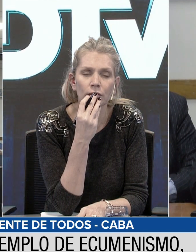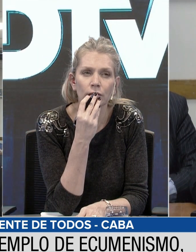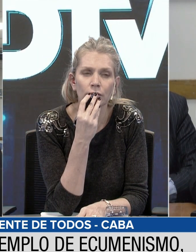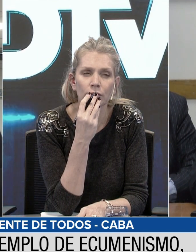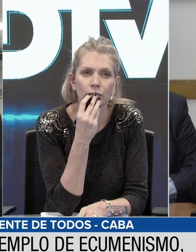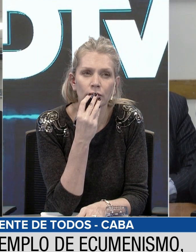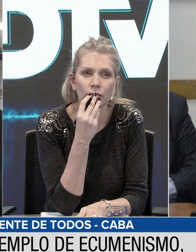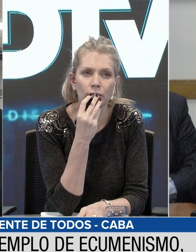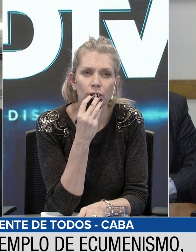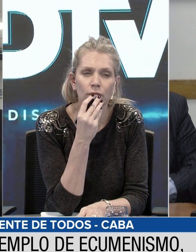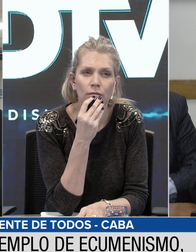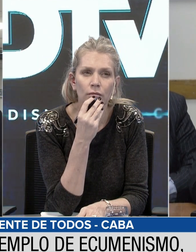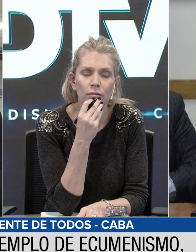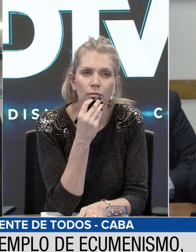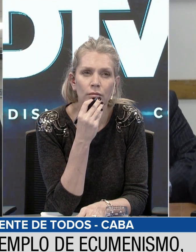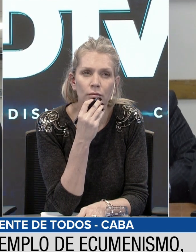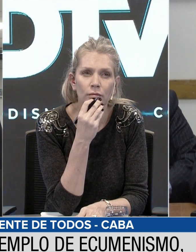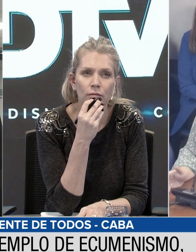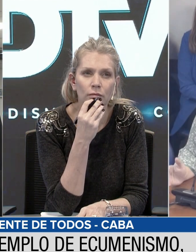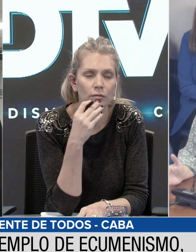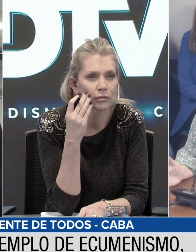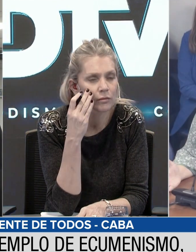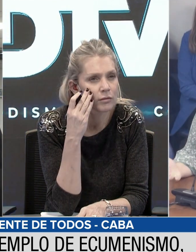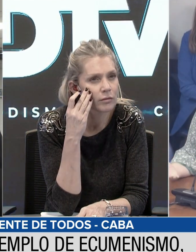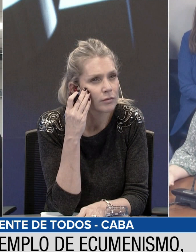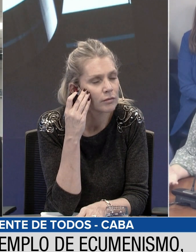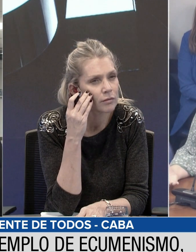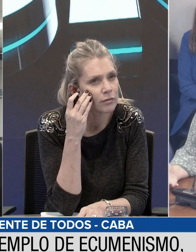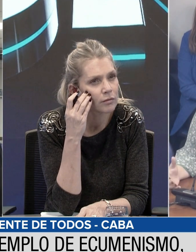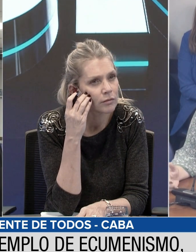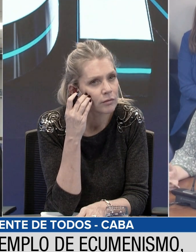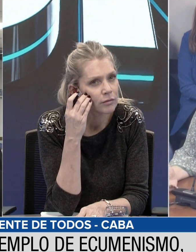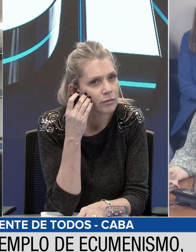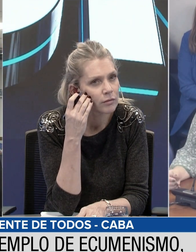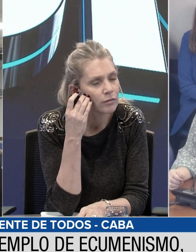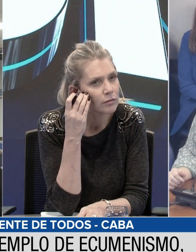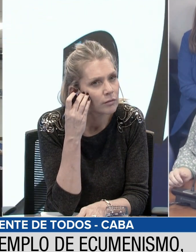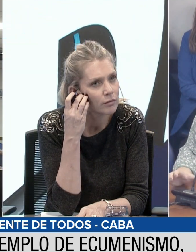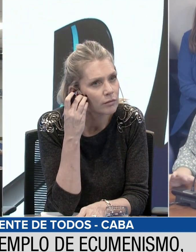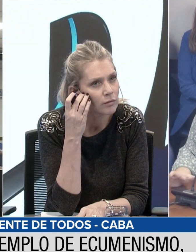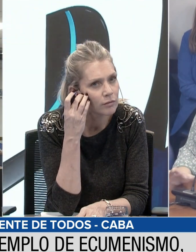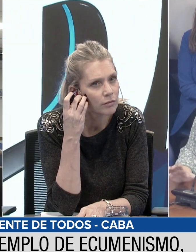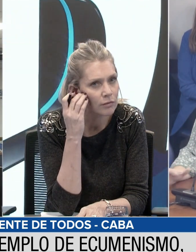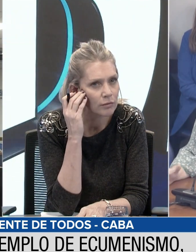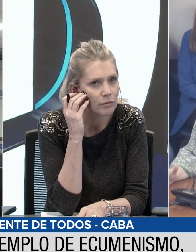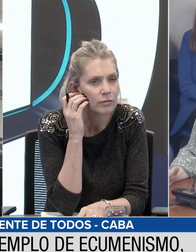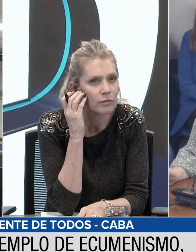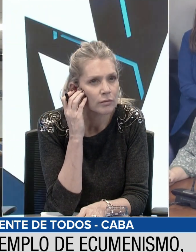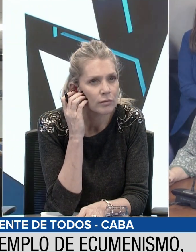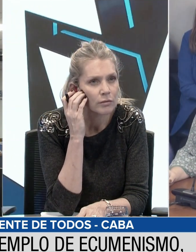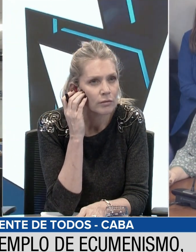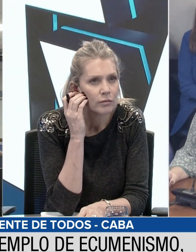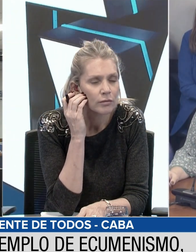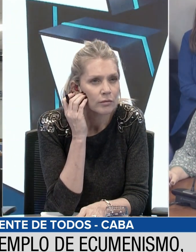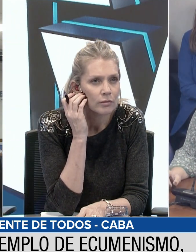eso sucede, y sucede mucho, y se acrecienta. Por eso en este país, que somos